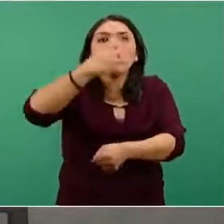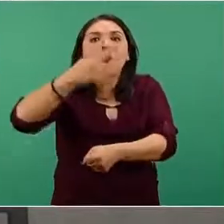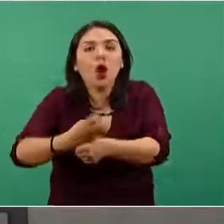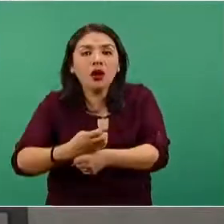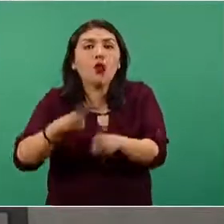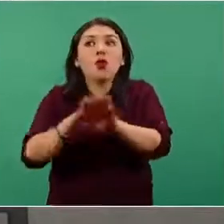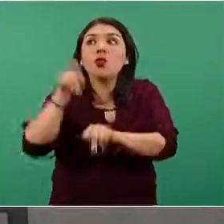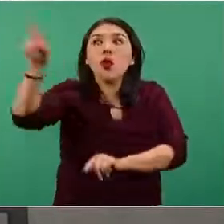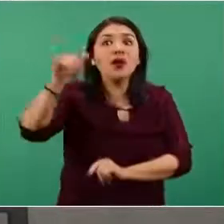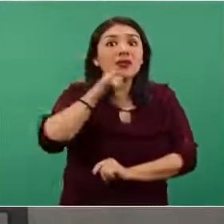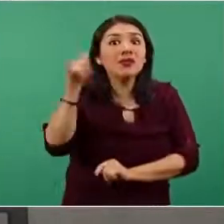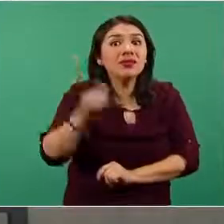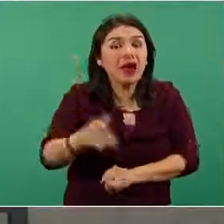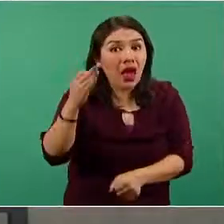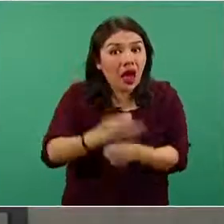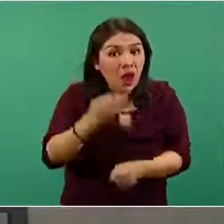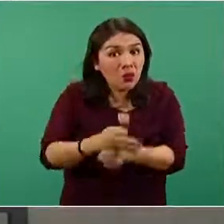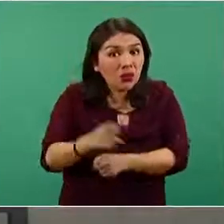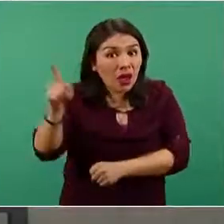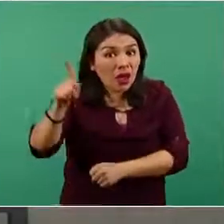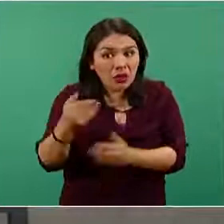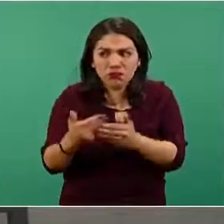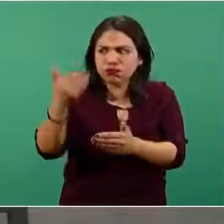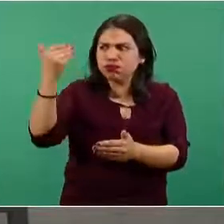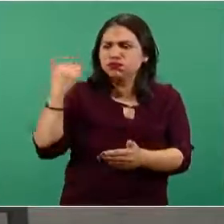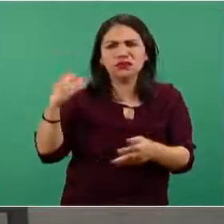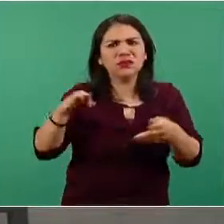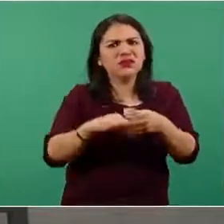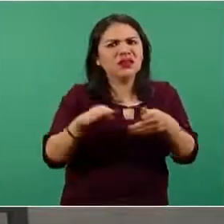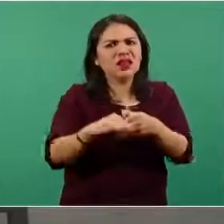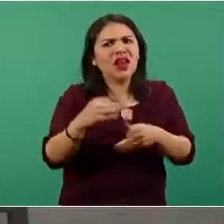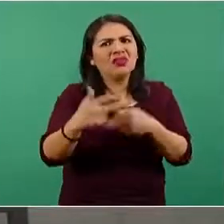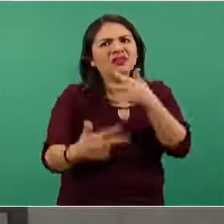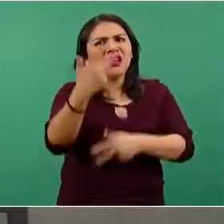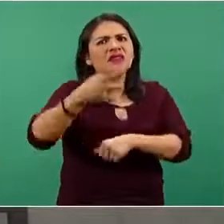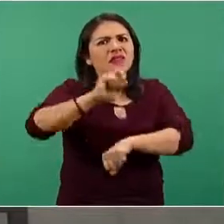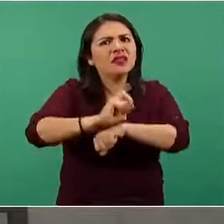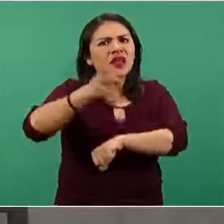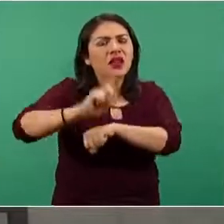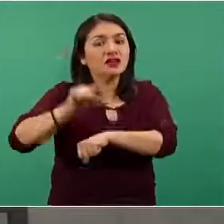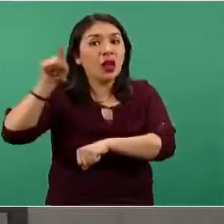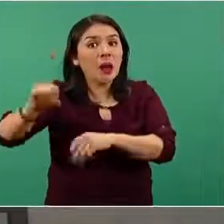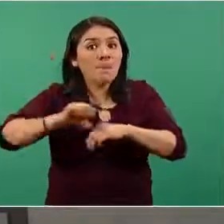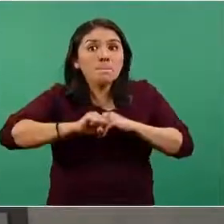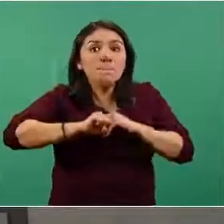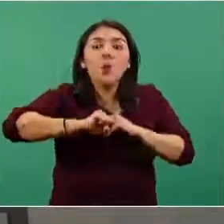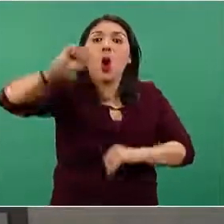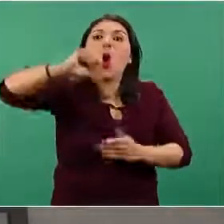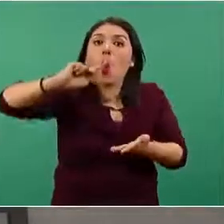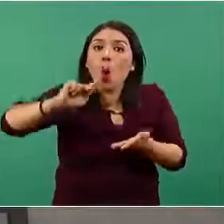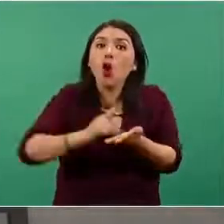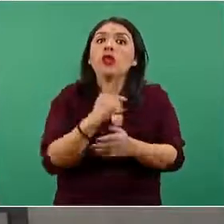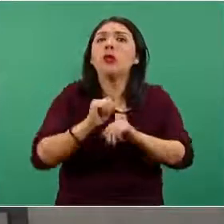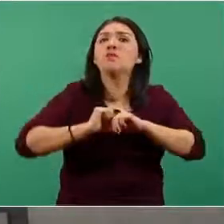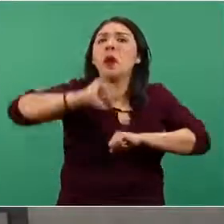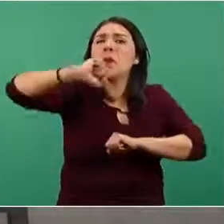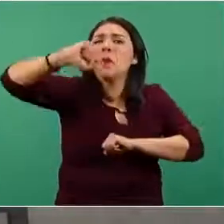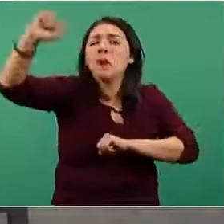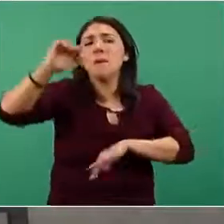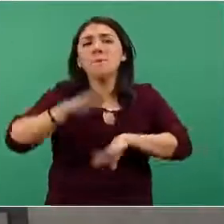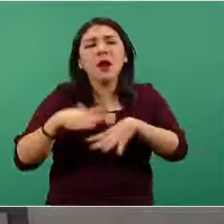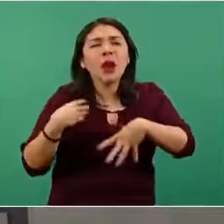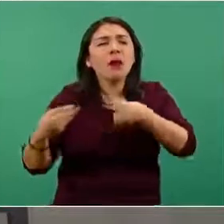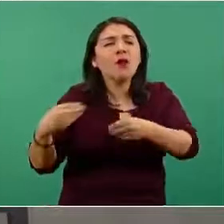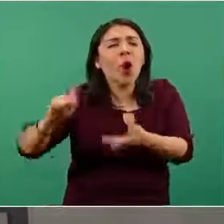caso de Italia, que en este momento se encuentra ya desde hace 13 días en un periodo de rápido crecimiento del